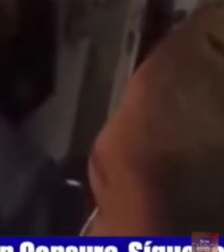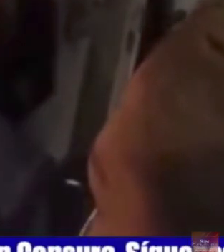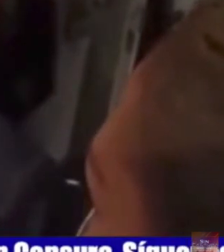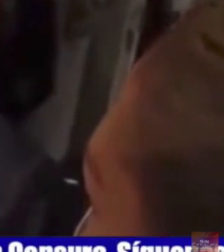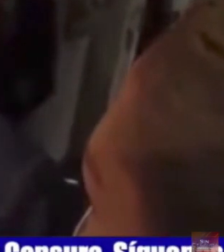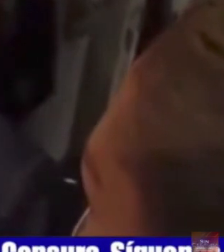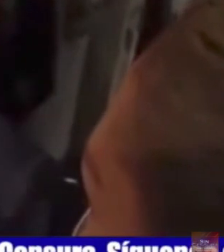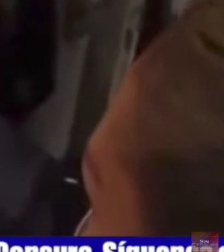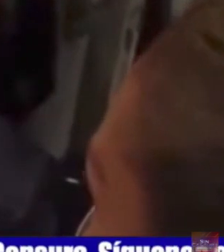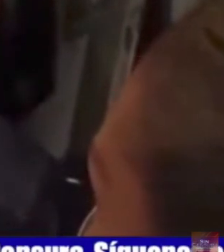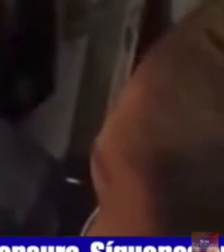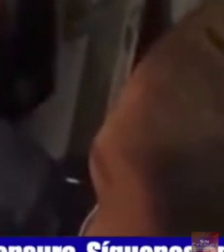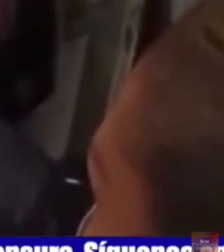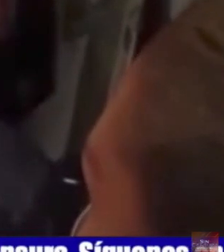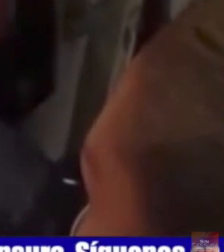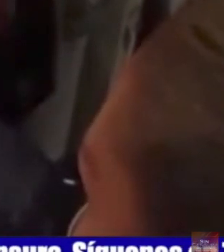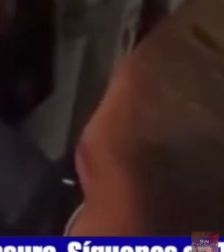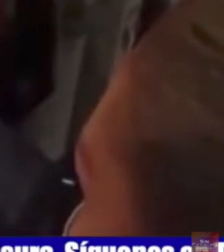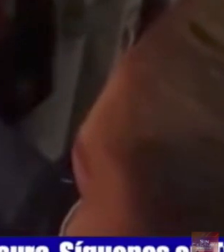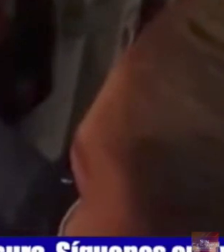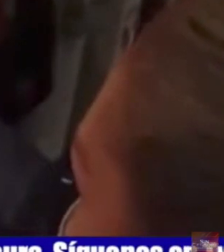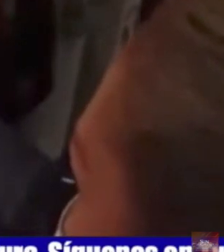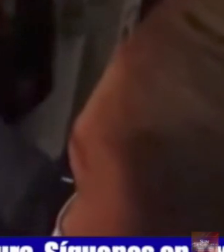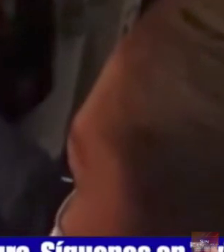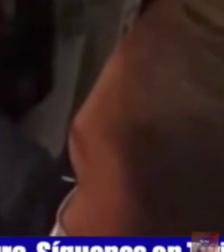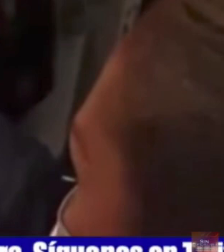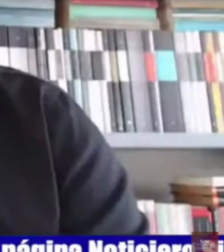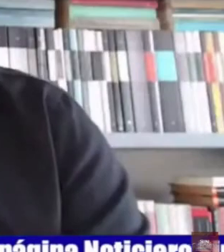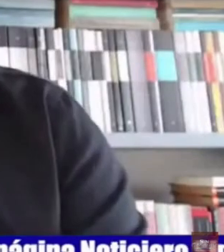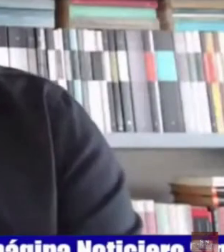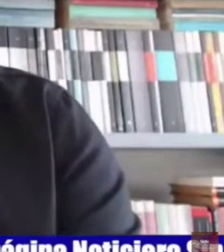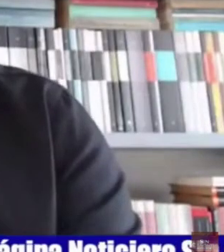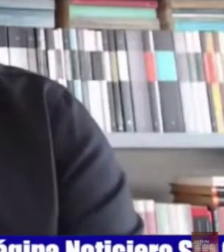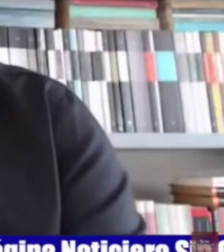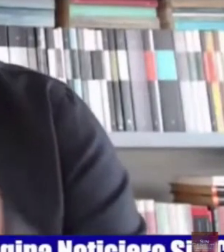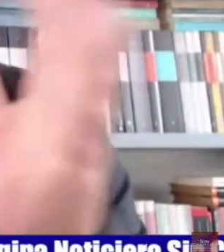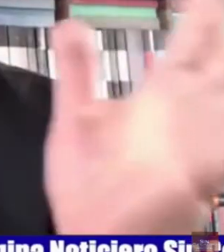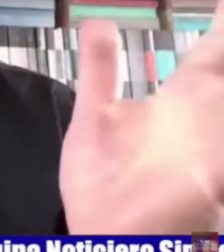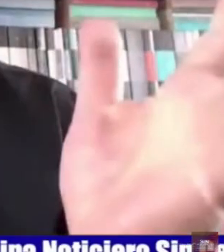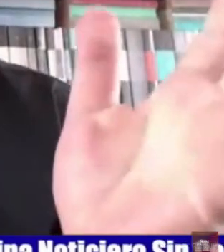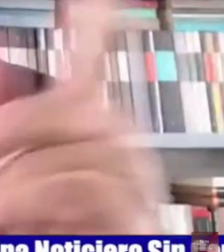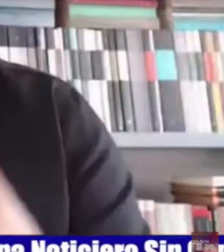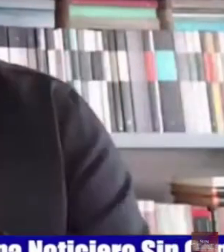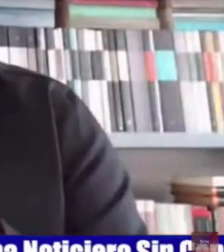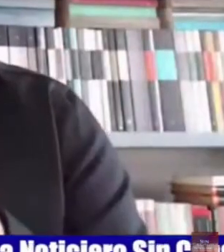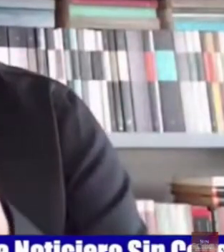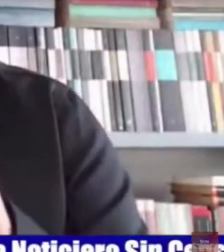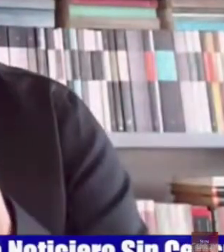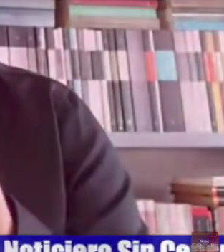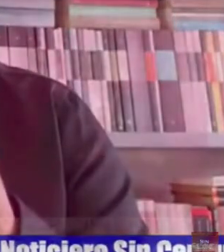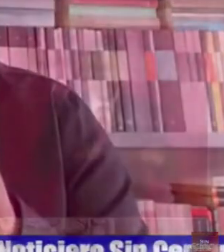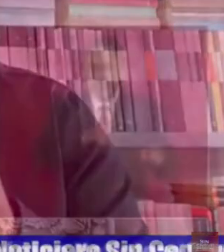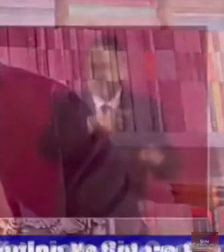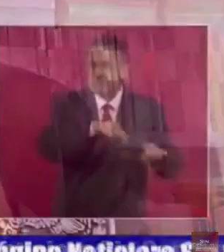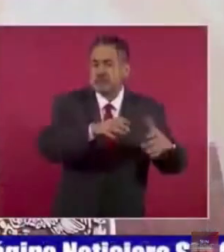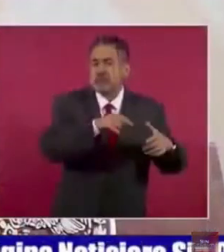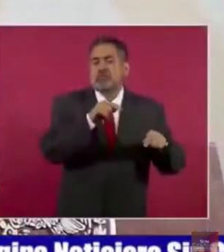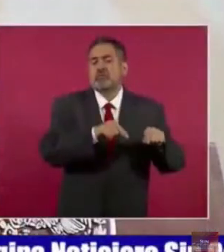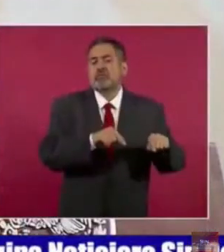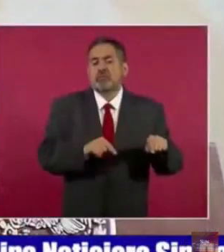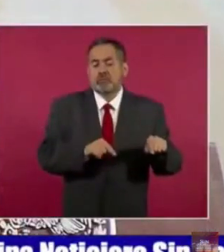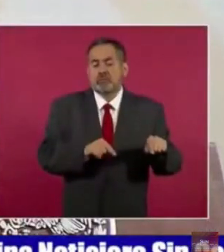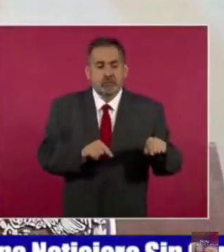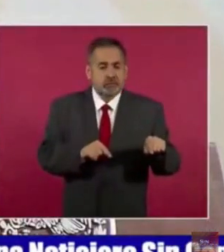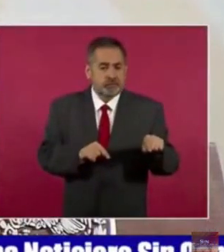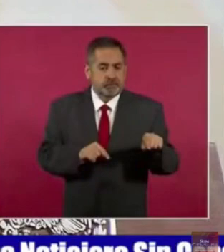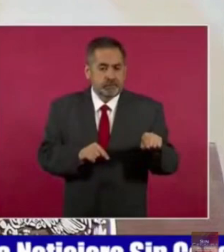lanzarse la yugular del presidente más popular de la historia reciente de este país habla de su poca pericia como